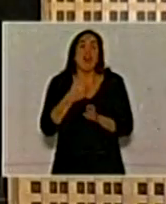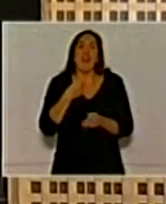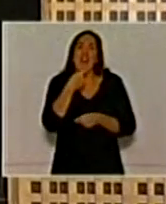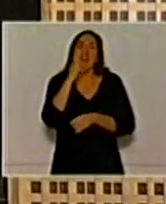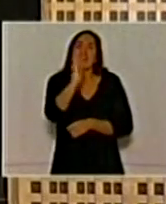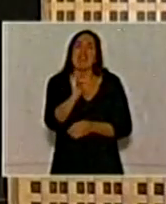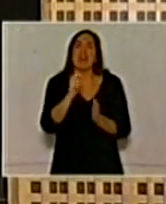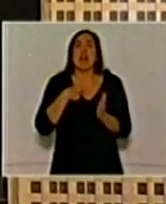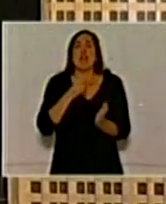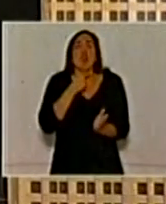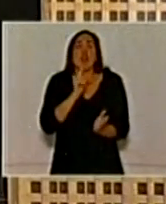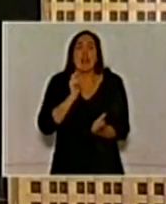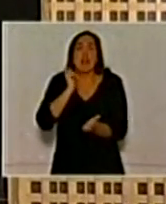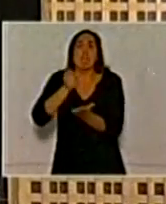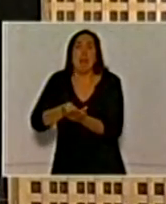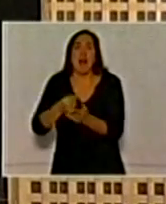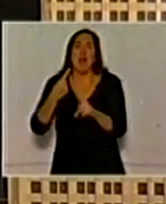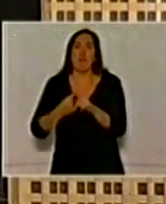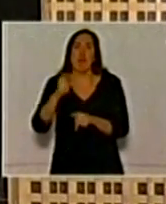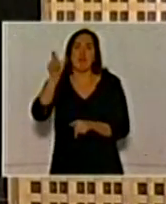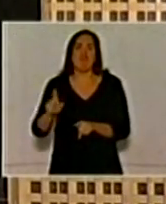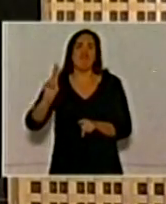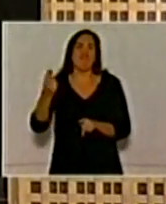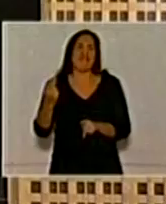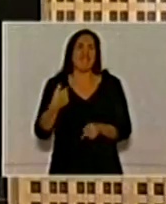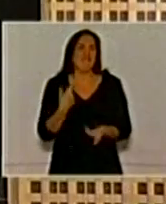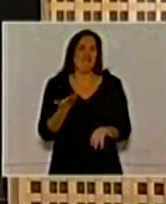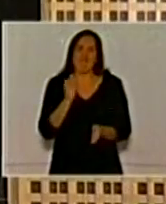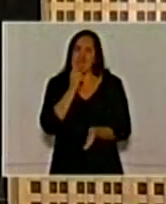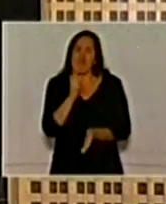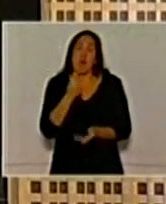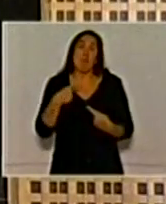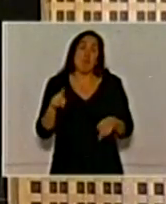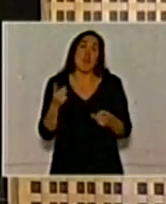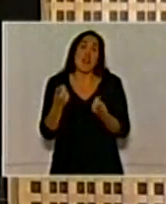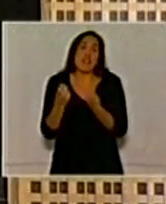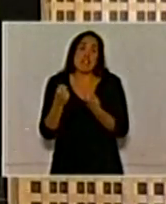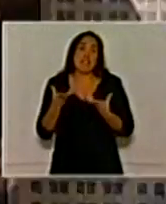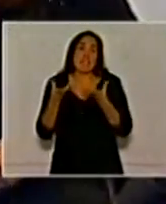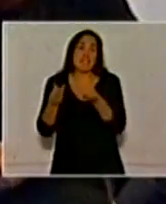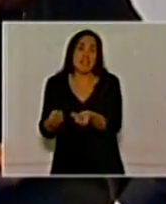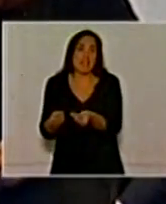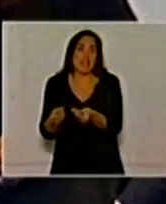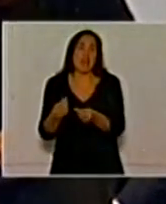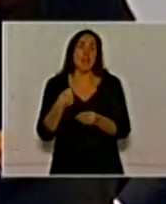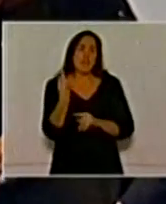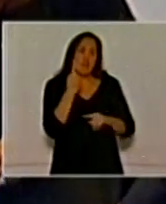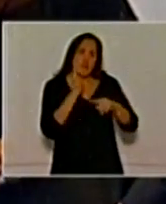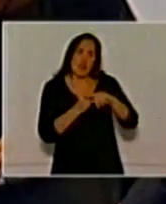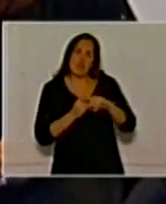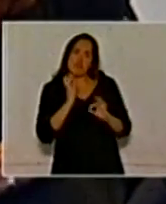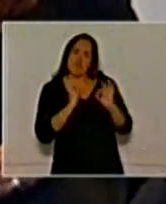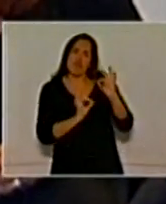tener que pagar, porque esta es la que se paga por fallecimiento del jubilado. Pero bueno, la realidad es la realidad y calculamos que